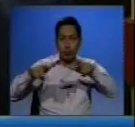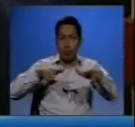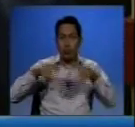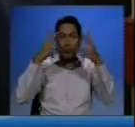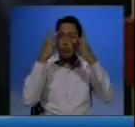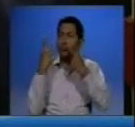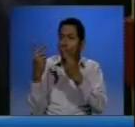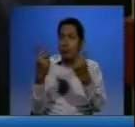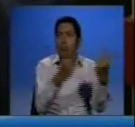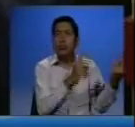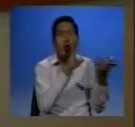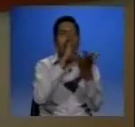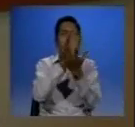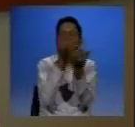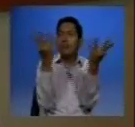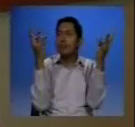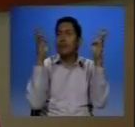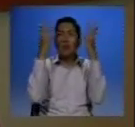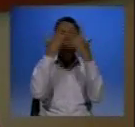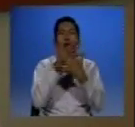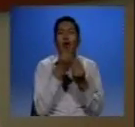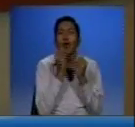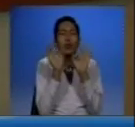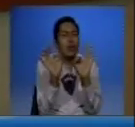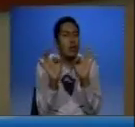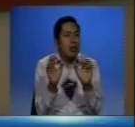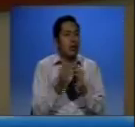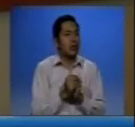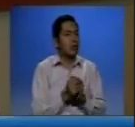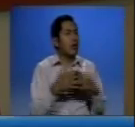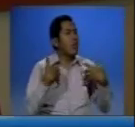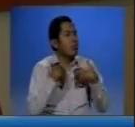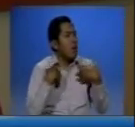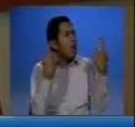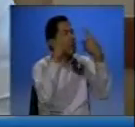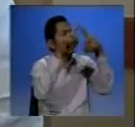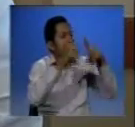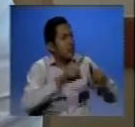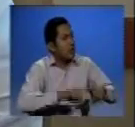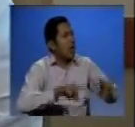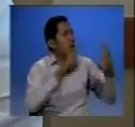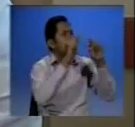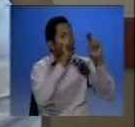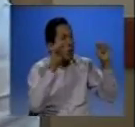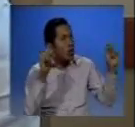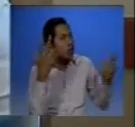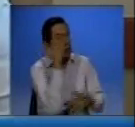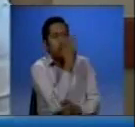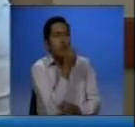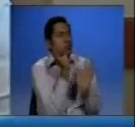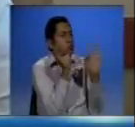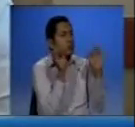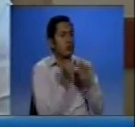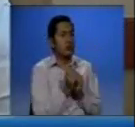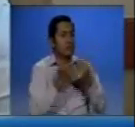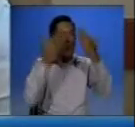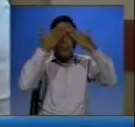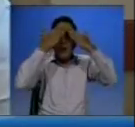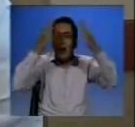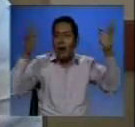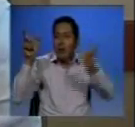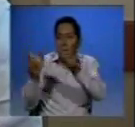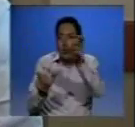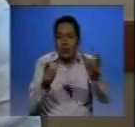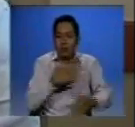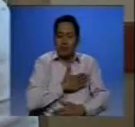y el paisaje es increíble. Es hermoso ver la fauna, es un ambiente natural. La mente abierta de la gente, son